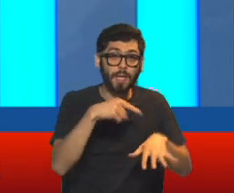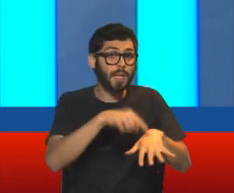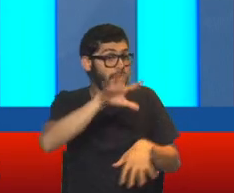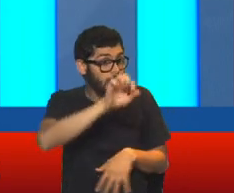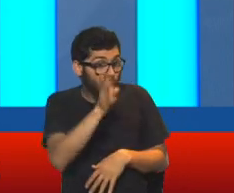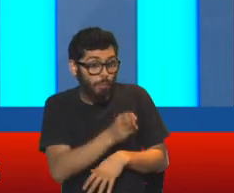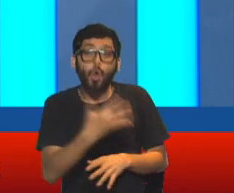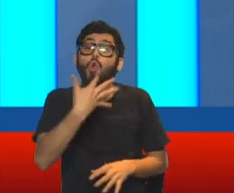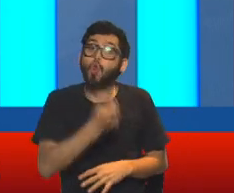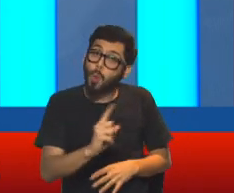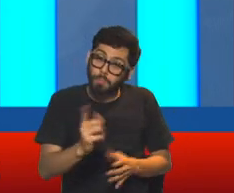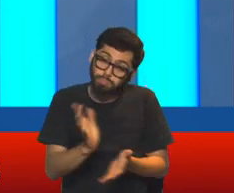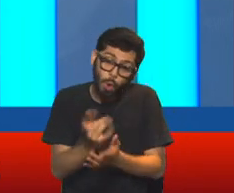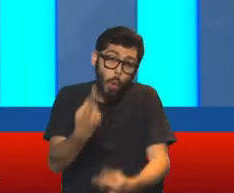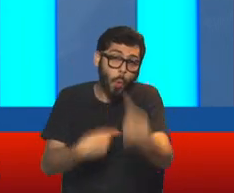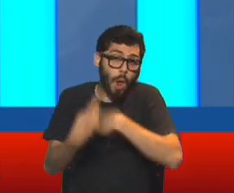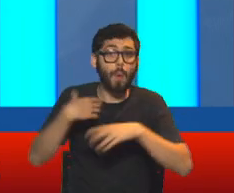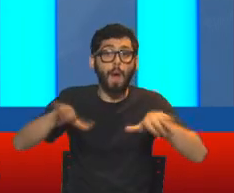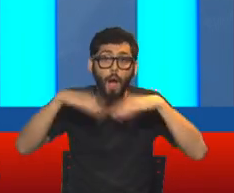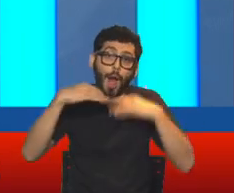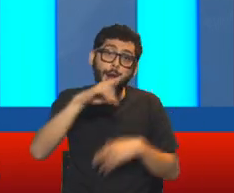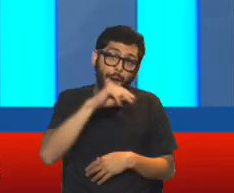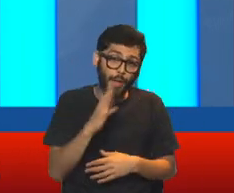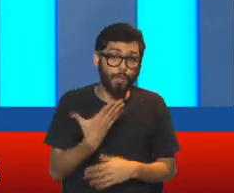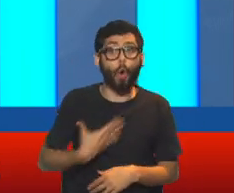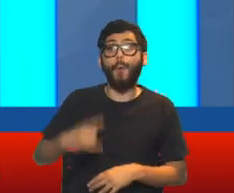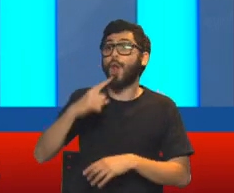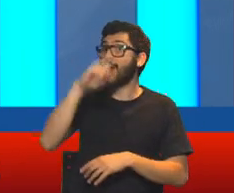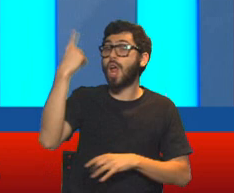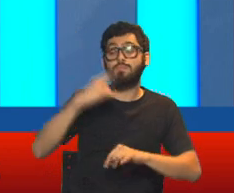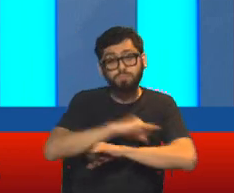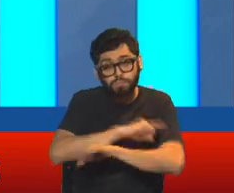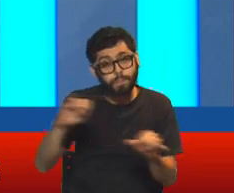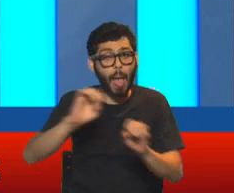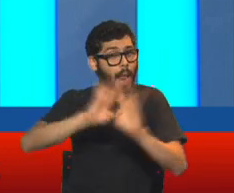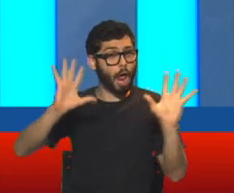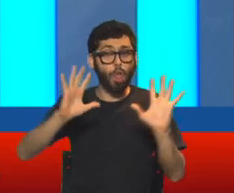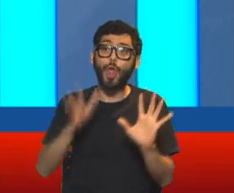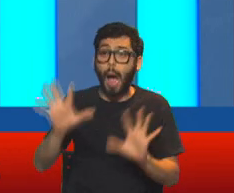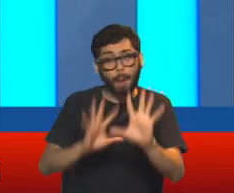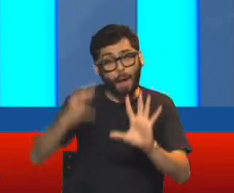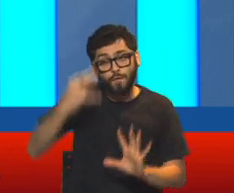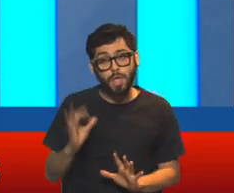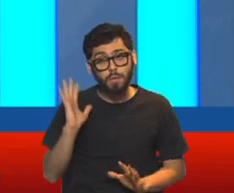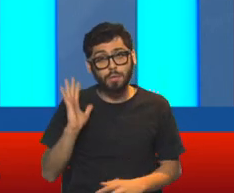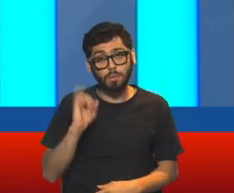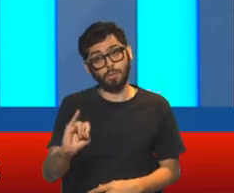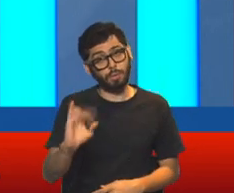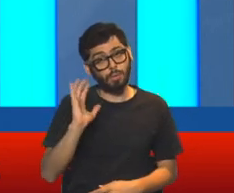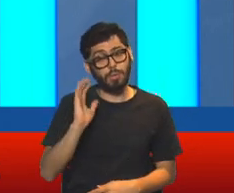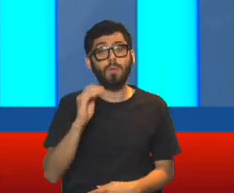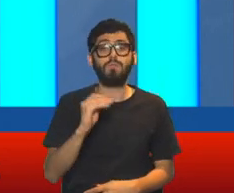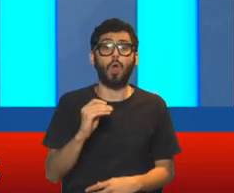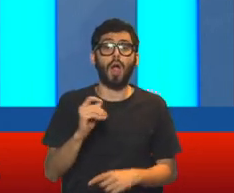público. Directamente la advertencia del gobierno nacional es clara. Ahora, armala bien, porque el tema organizativo